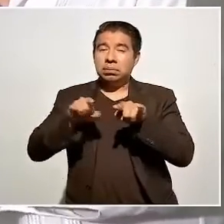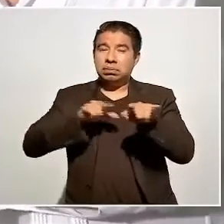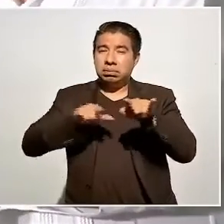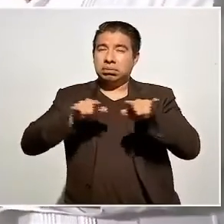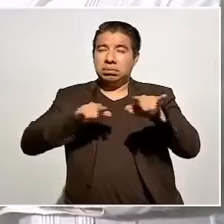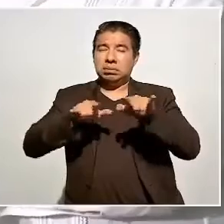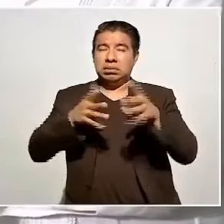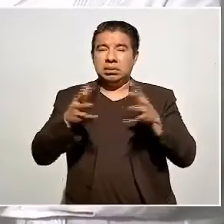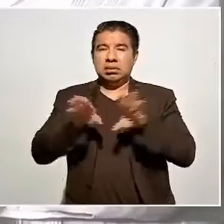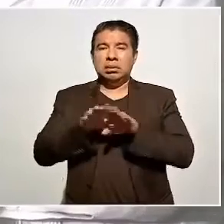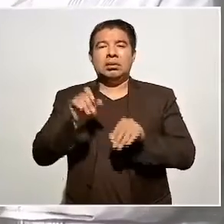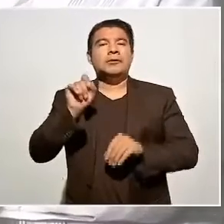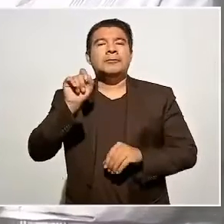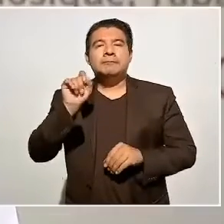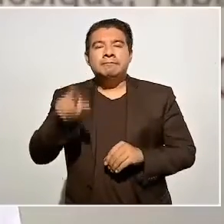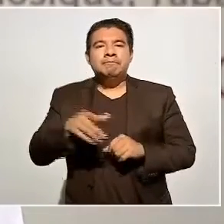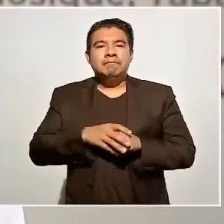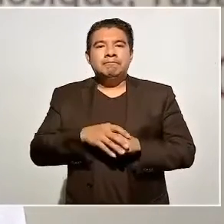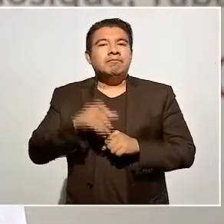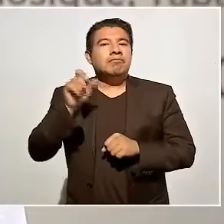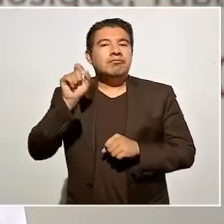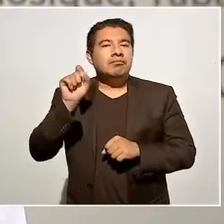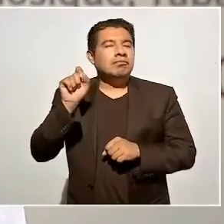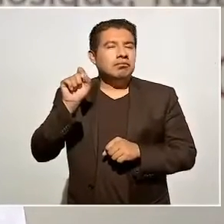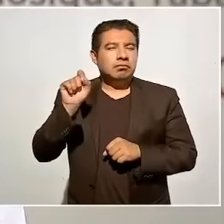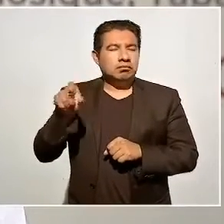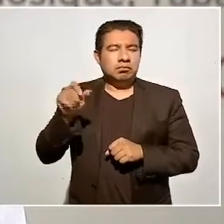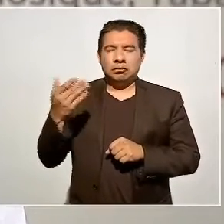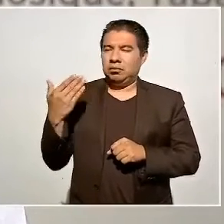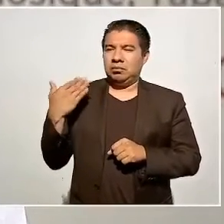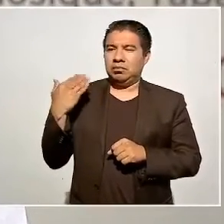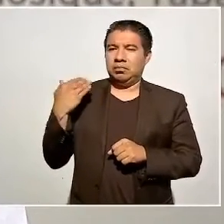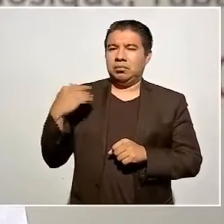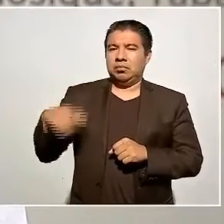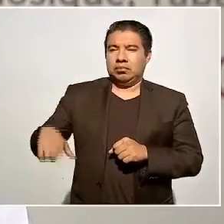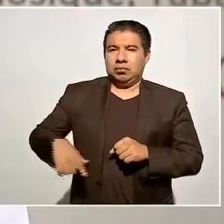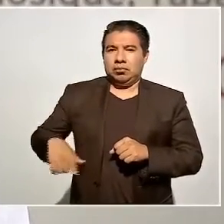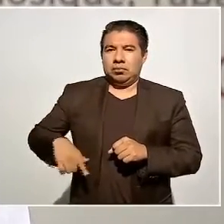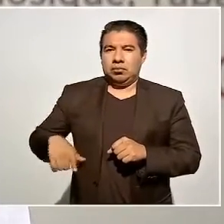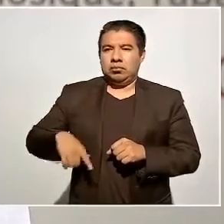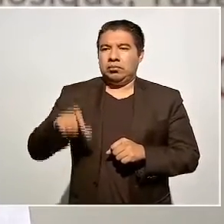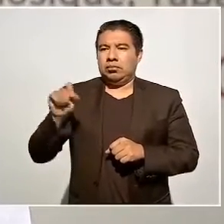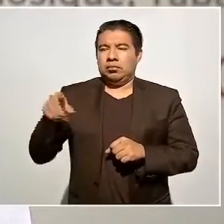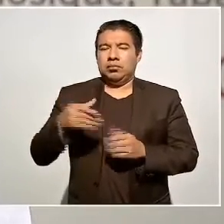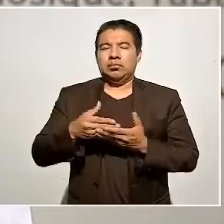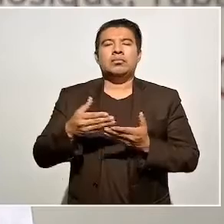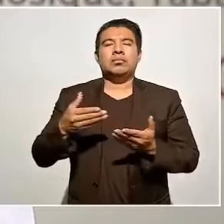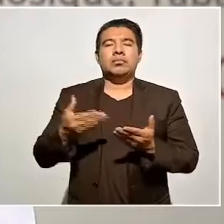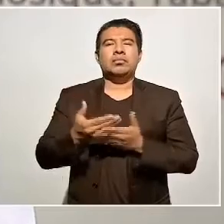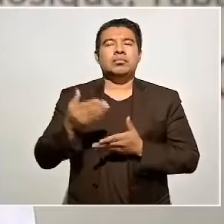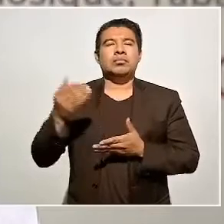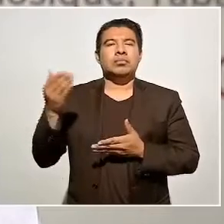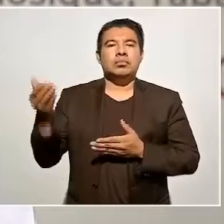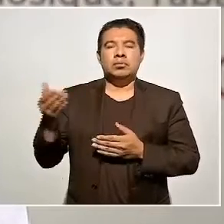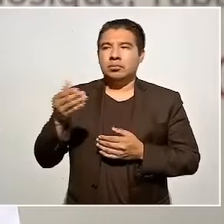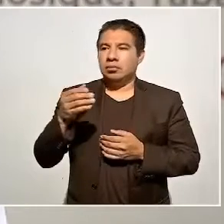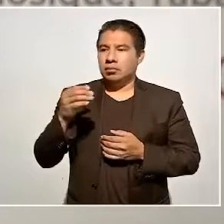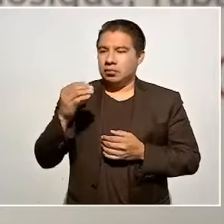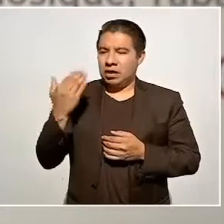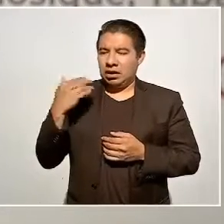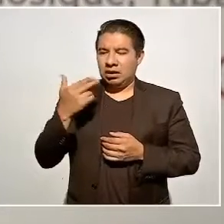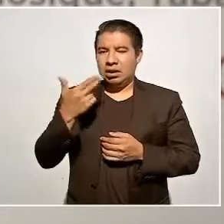y todavía hasta el gobierno de la ciudad que encabezó el finado